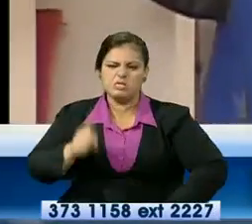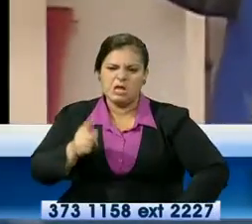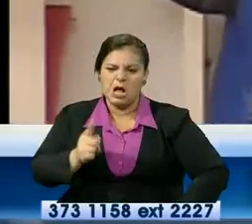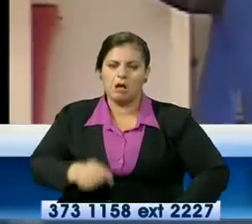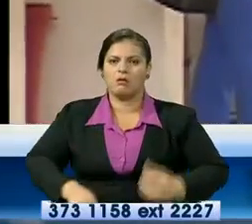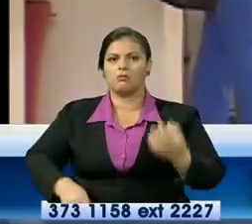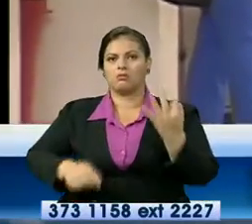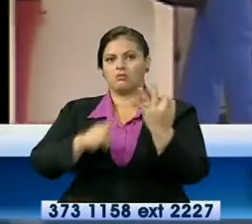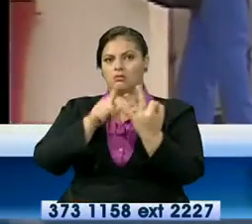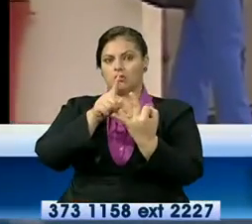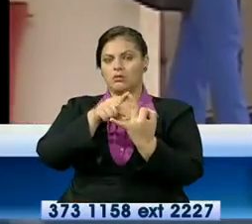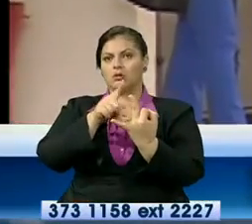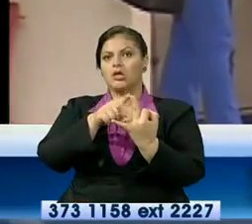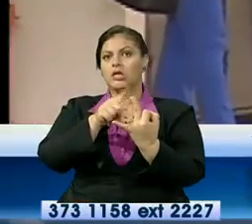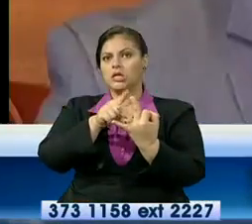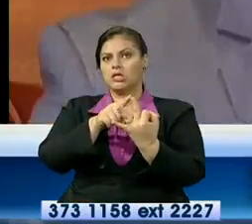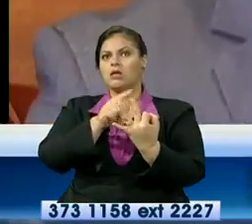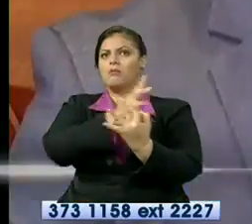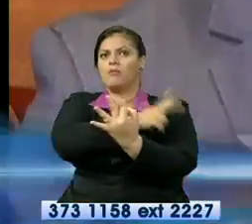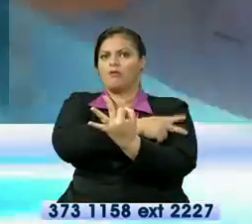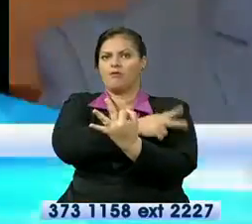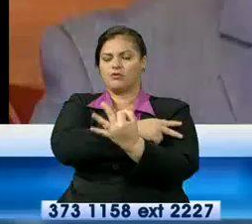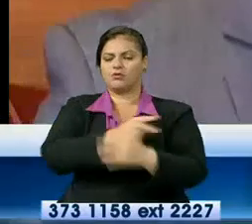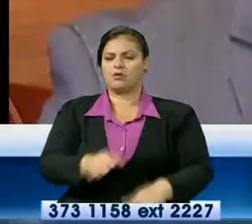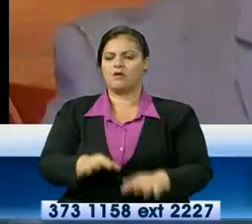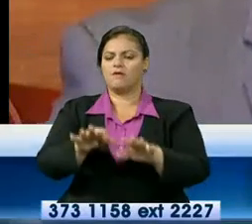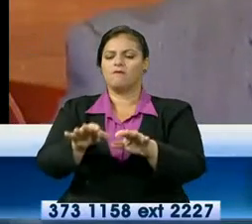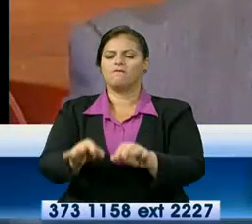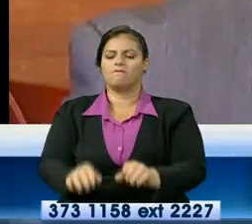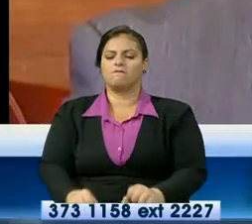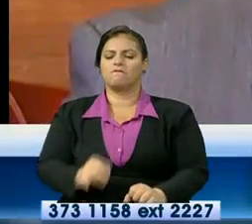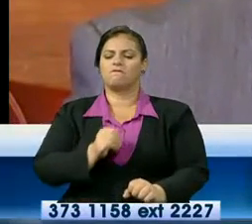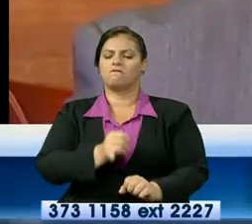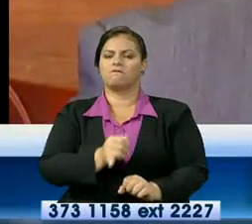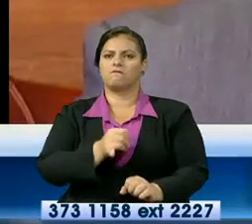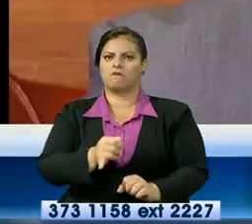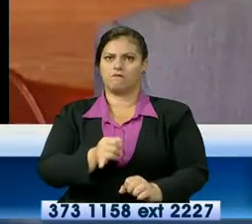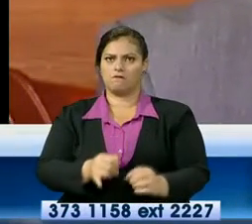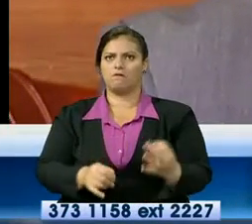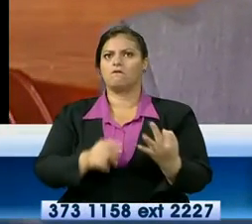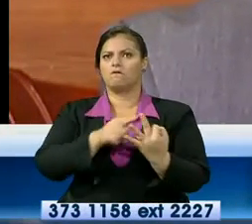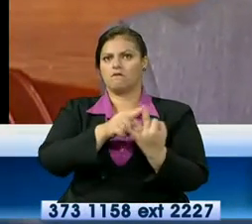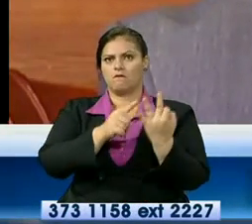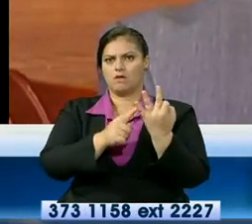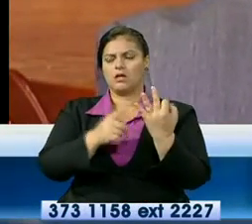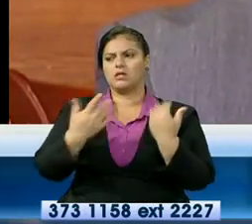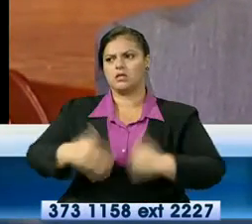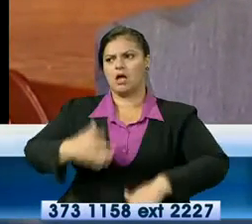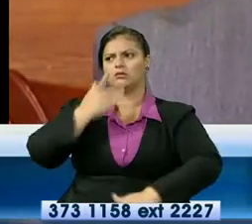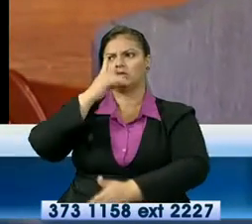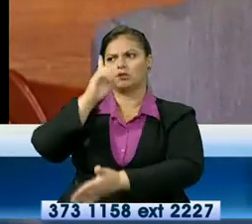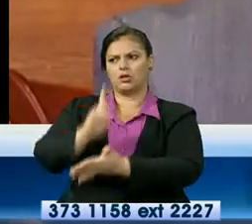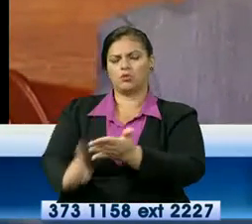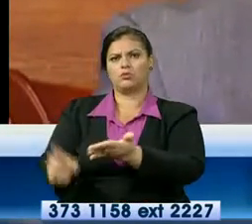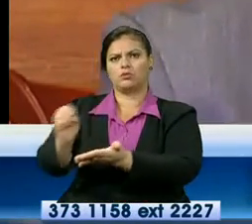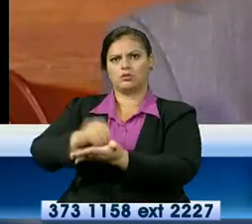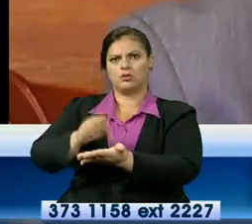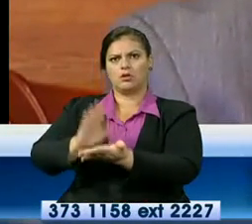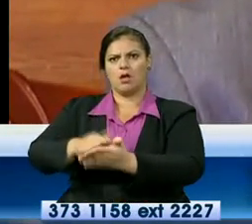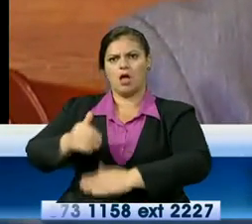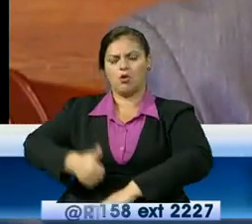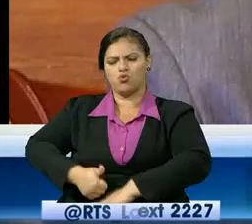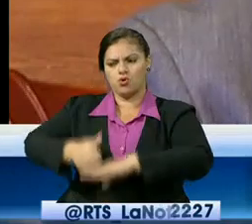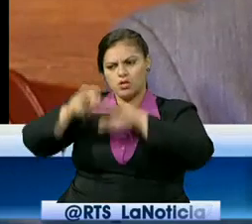por violación en contra de dos maestros y la otra instrucción fiscal abierta por el delito de tortura en contra de los otros dos maestros. La instrucción